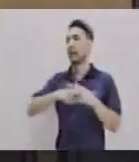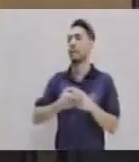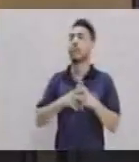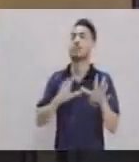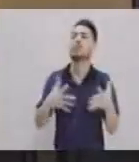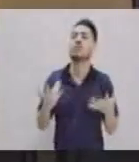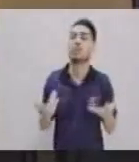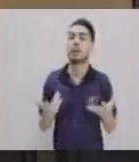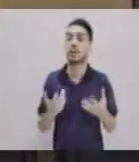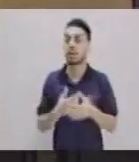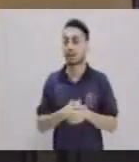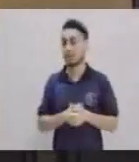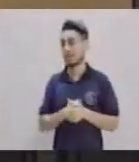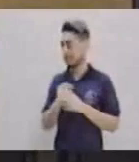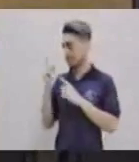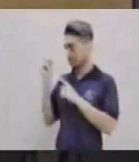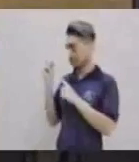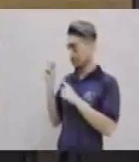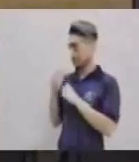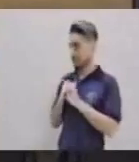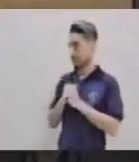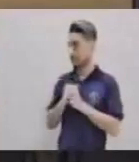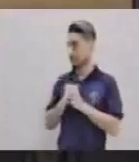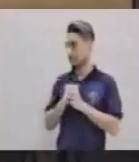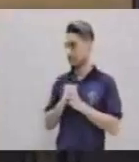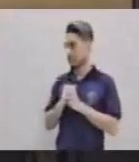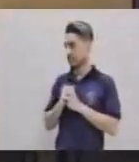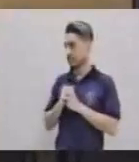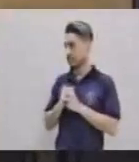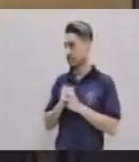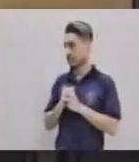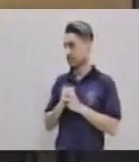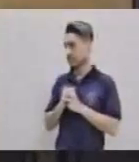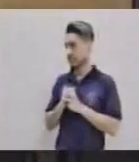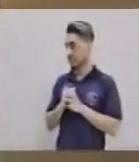iniciar con Ralph Napari.